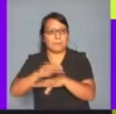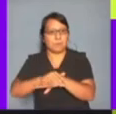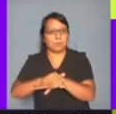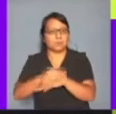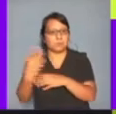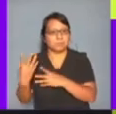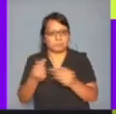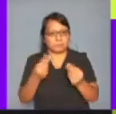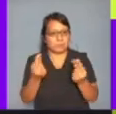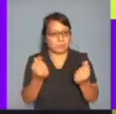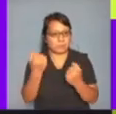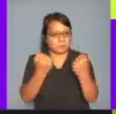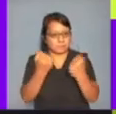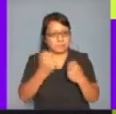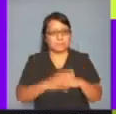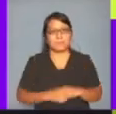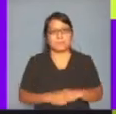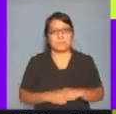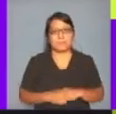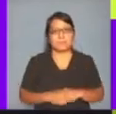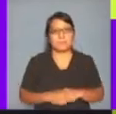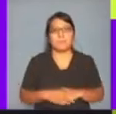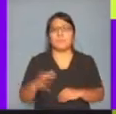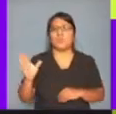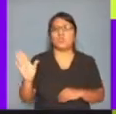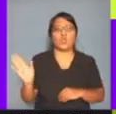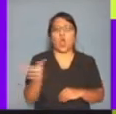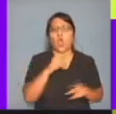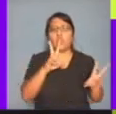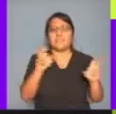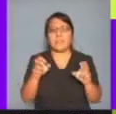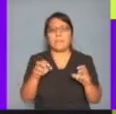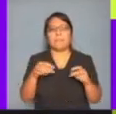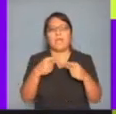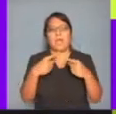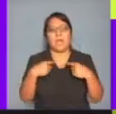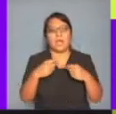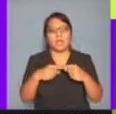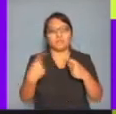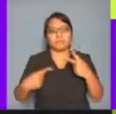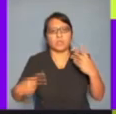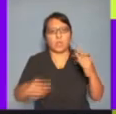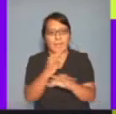que todo lo que sea útiles escolares, indumentaria,